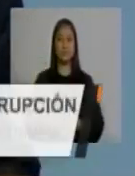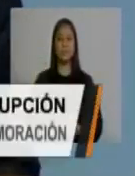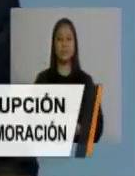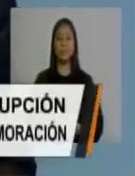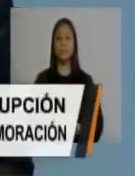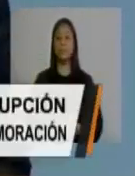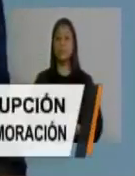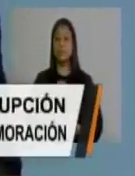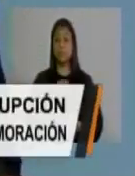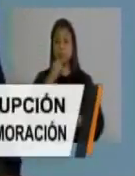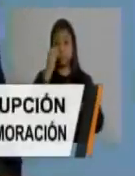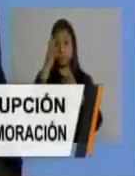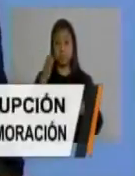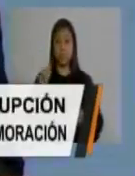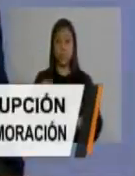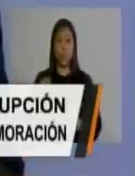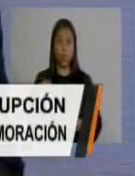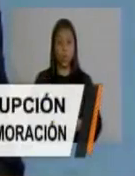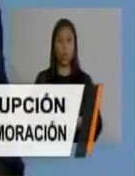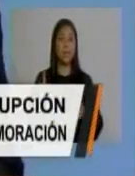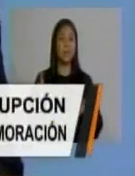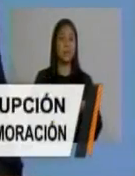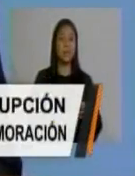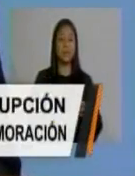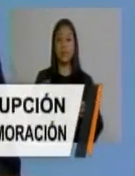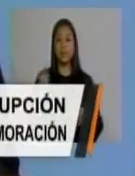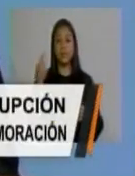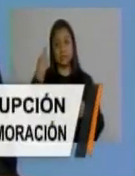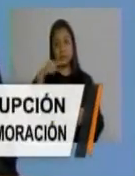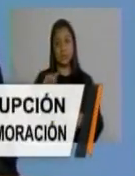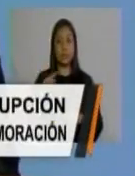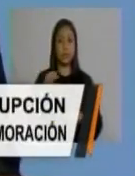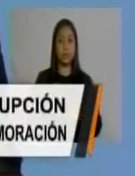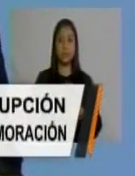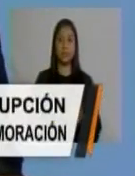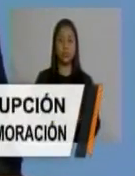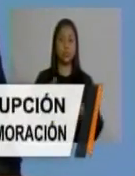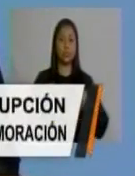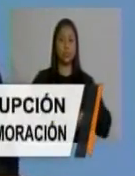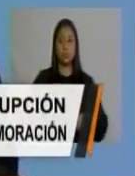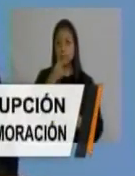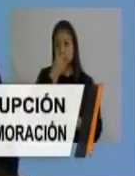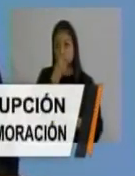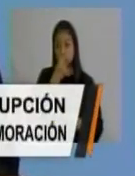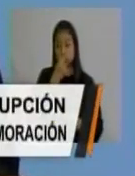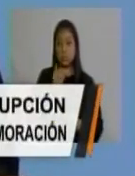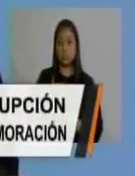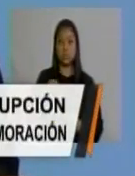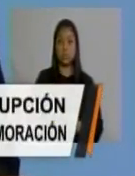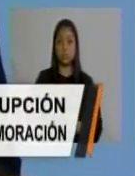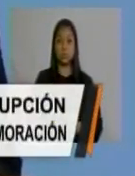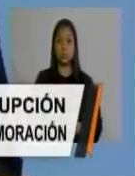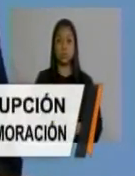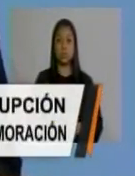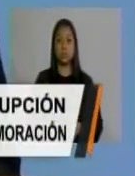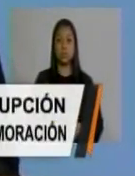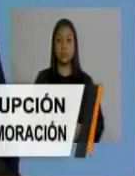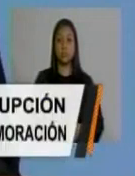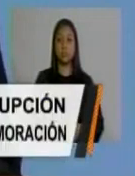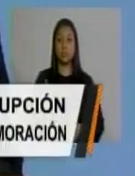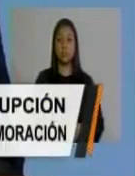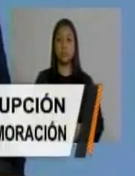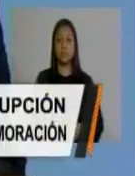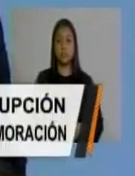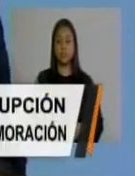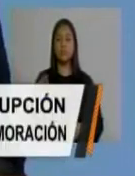de Guatemala, Alejandro Yamatei Faya, está participando en esta conmemoración. Escuchemos su discurso en directo. Con el